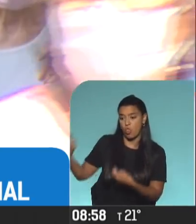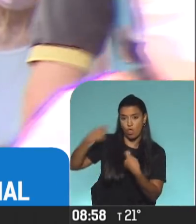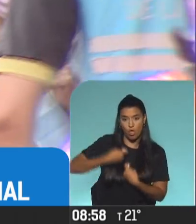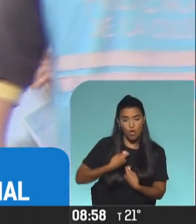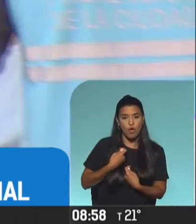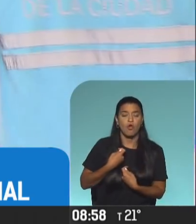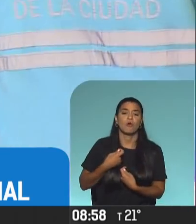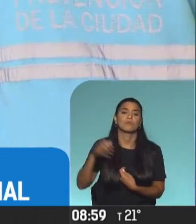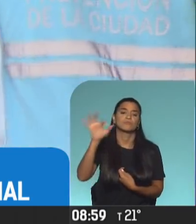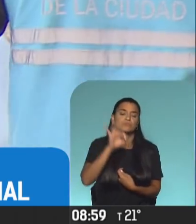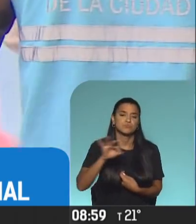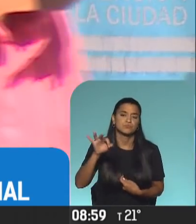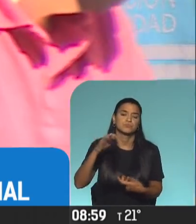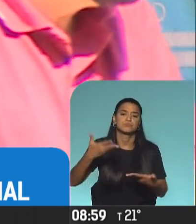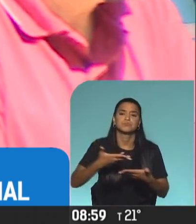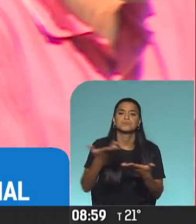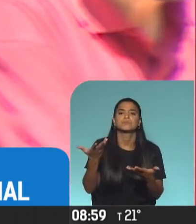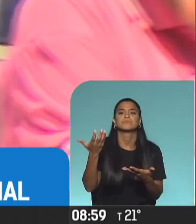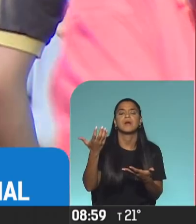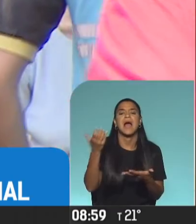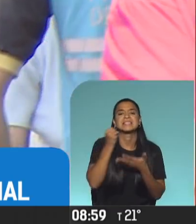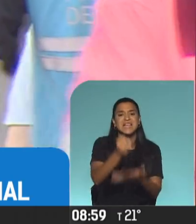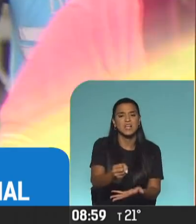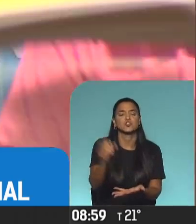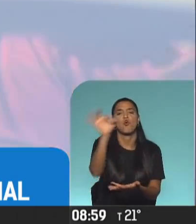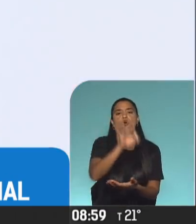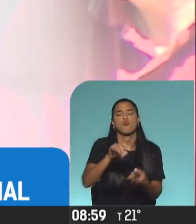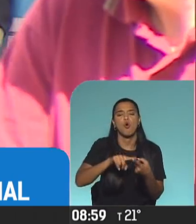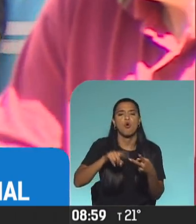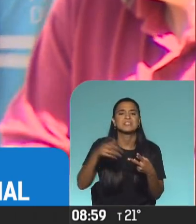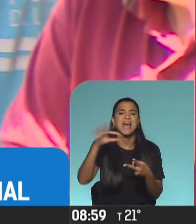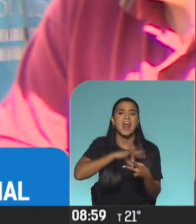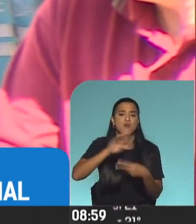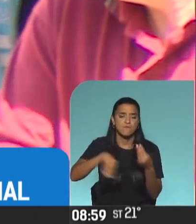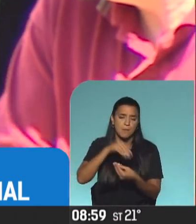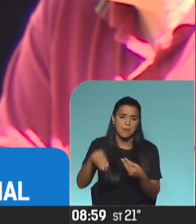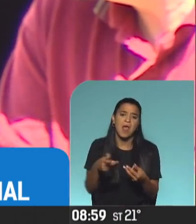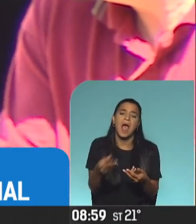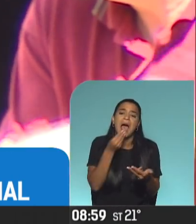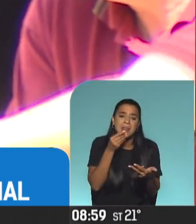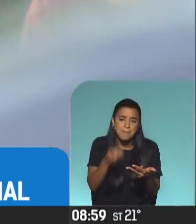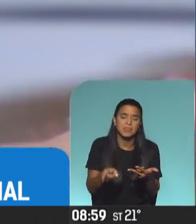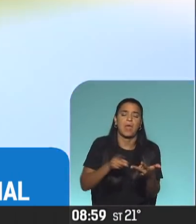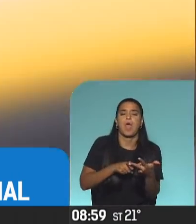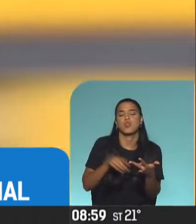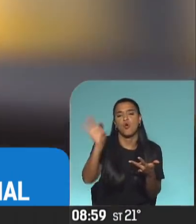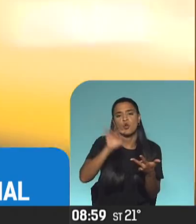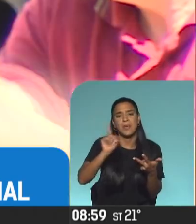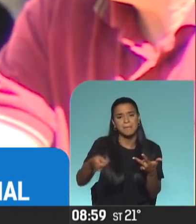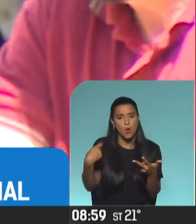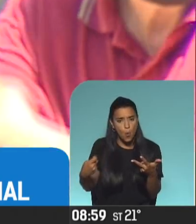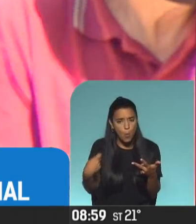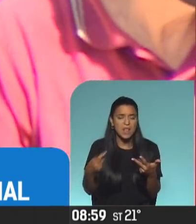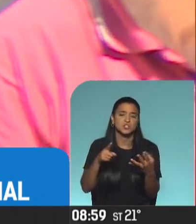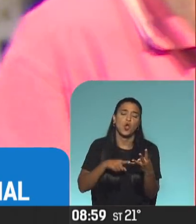una prestación de carácter universal como es la asignación o los salarios familiares que tienen carácter alimentario o incluso las jubilaciones